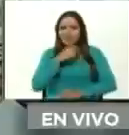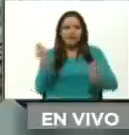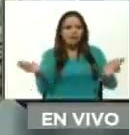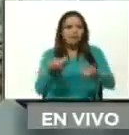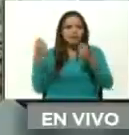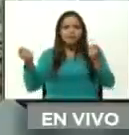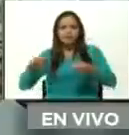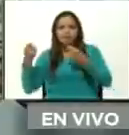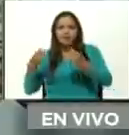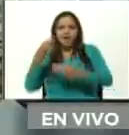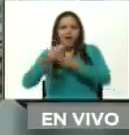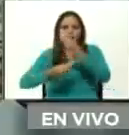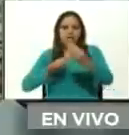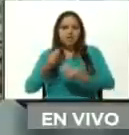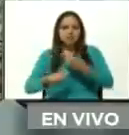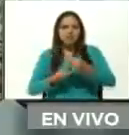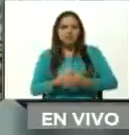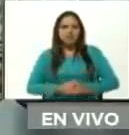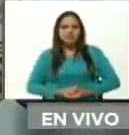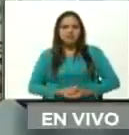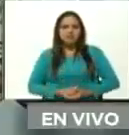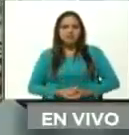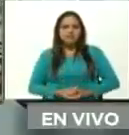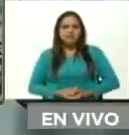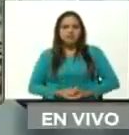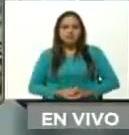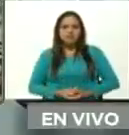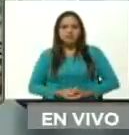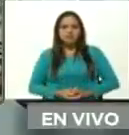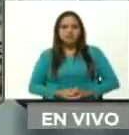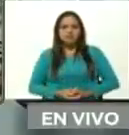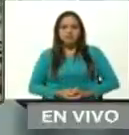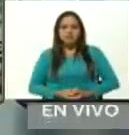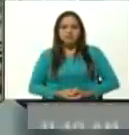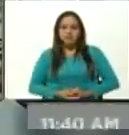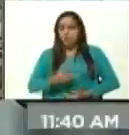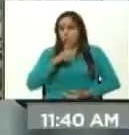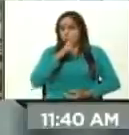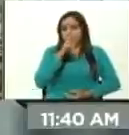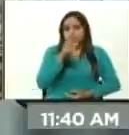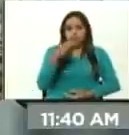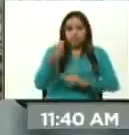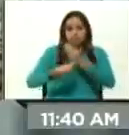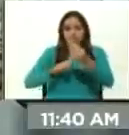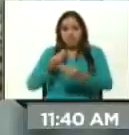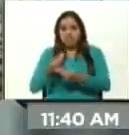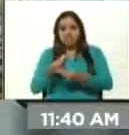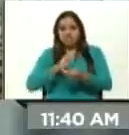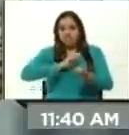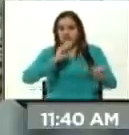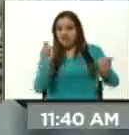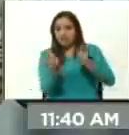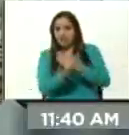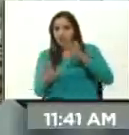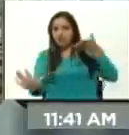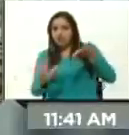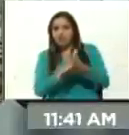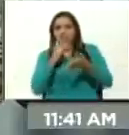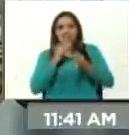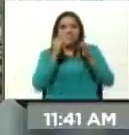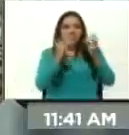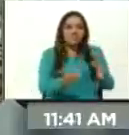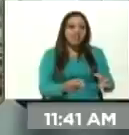de propaganda totalmente desproporcionada, distorsionada, sobre la